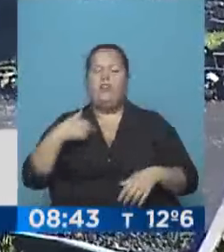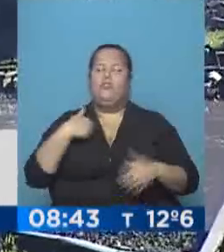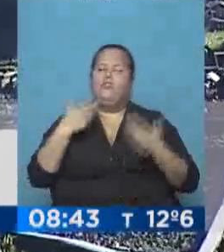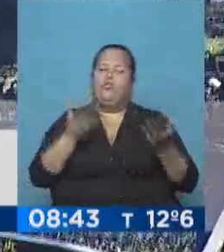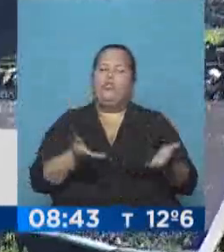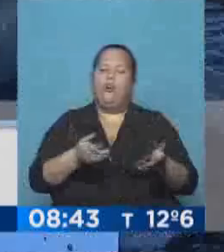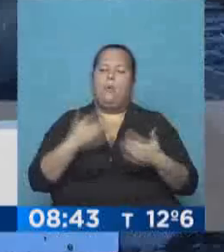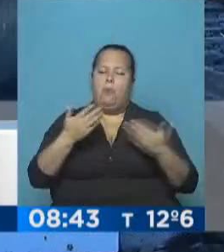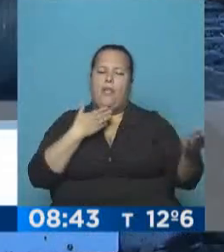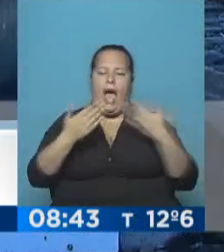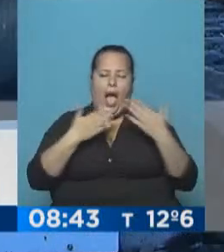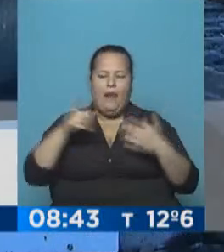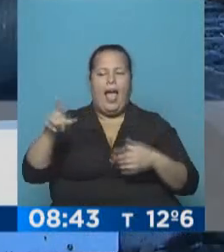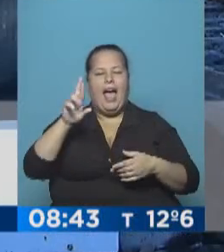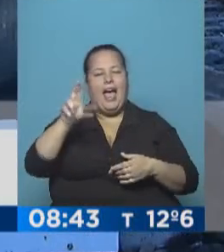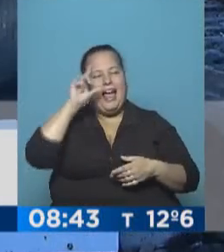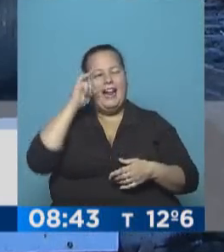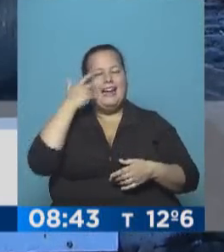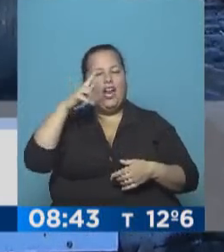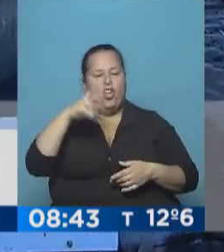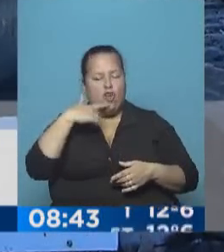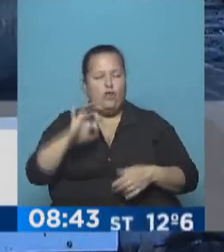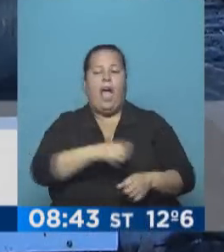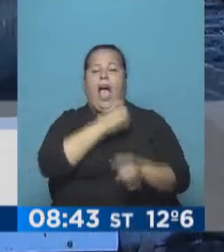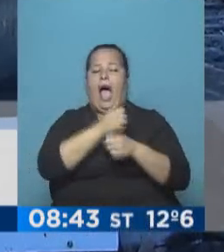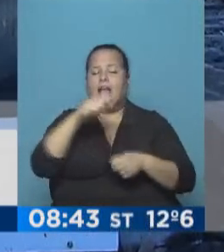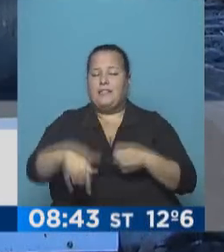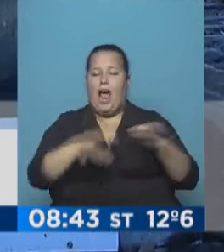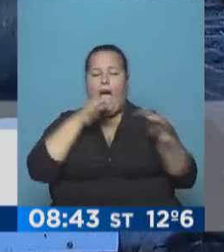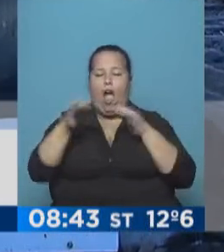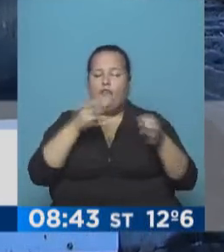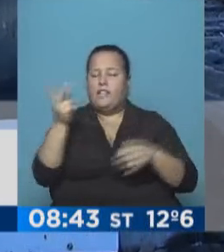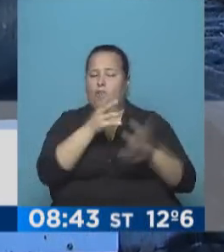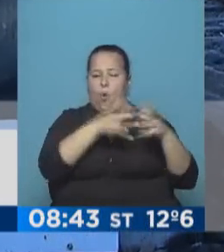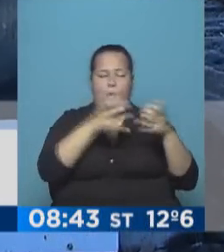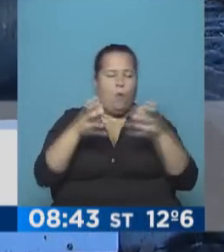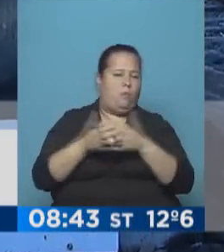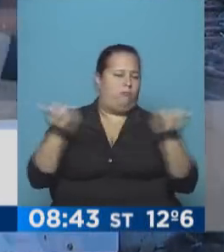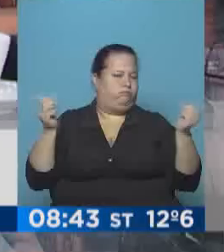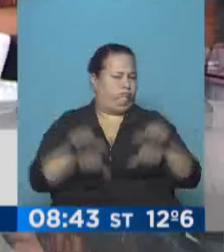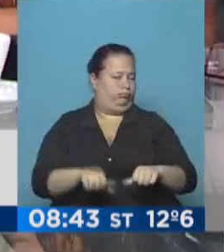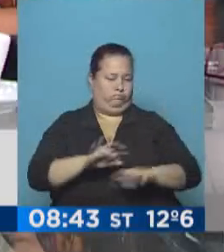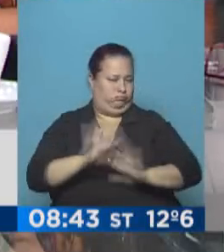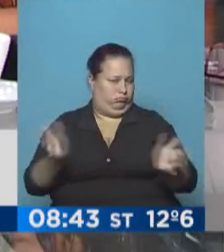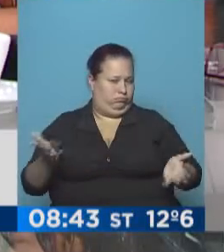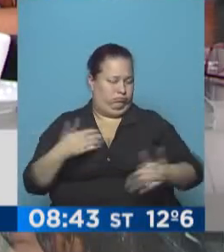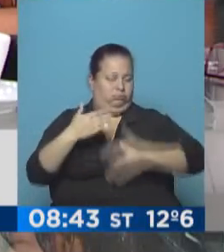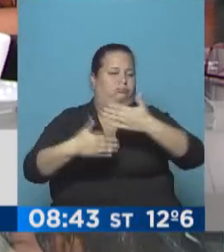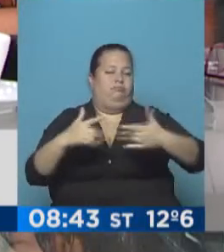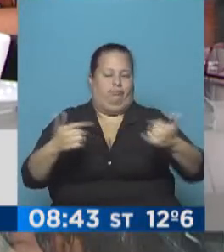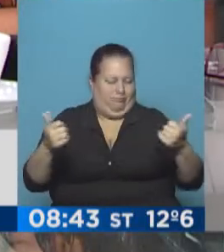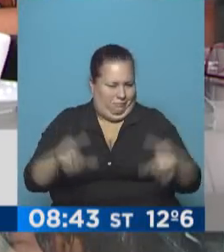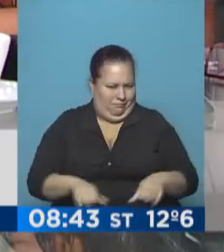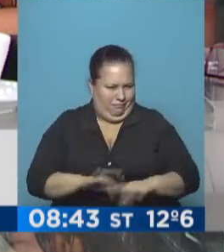a poder dialogar con Reynoso, porque evidentemente hasta ahora el diálogo que han tenido entre las partes no ha tenido un